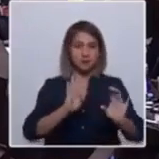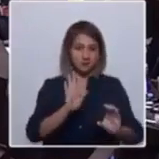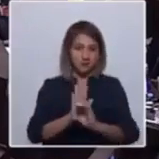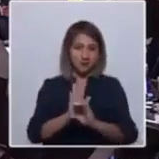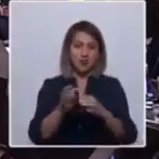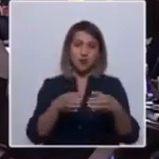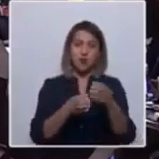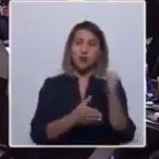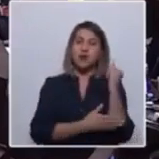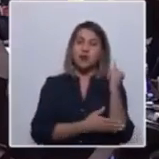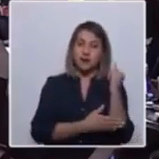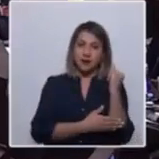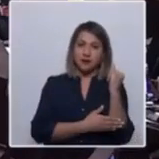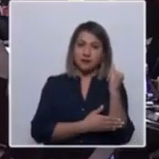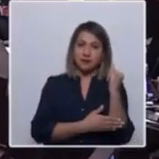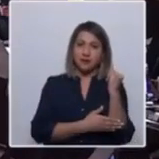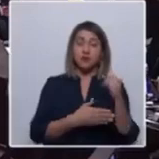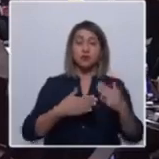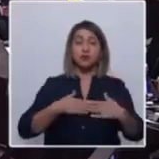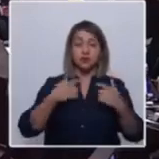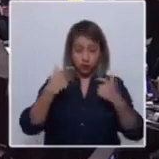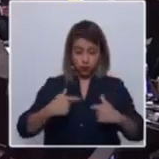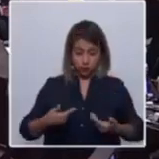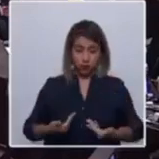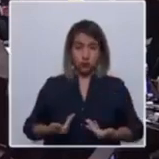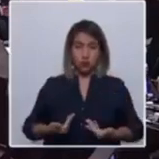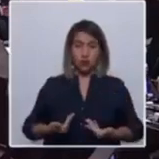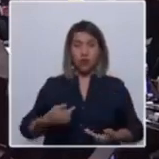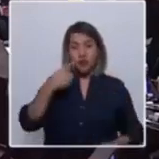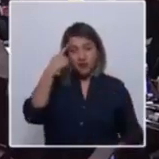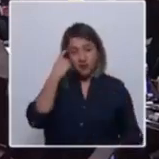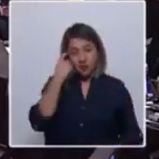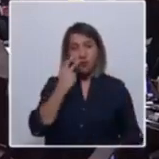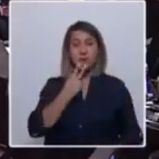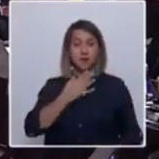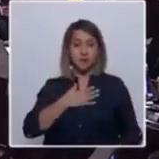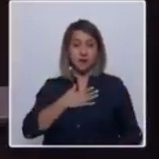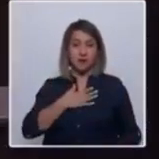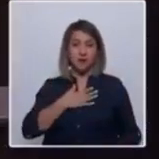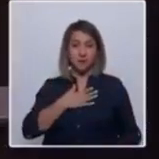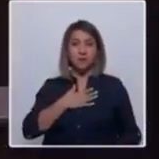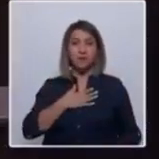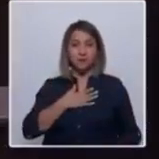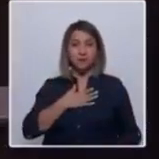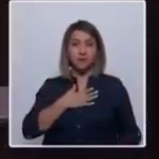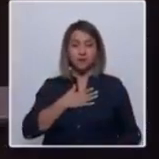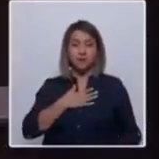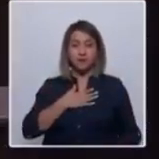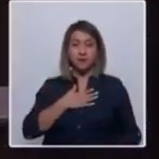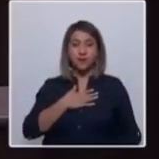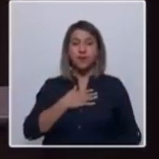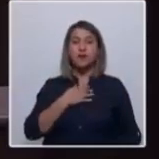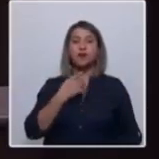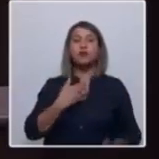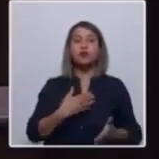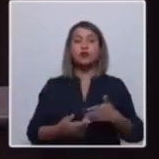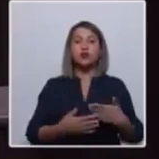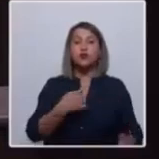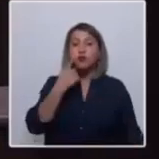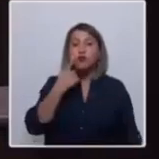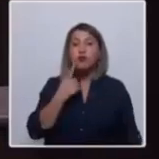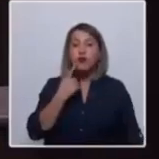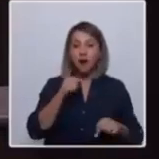izquierda, porque todo lo que soy y lo que he creído en mi vida fue puesto a prueba en esta sala.